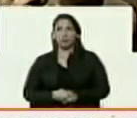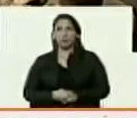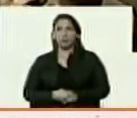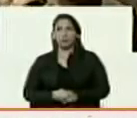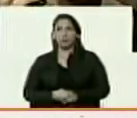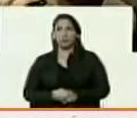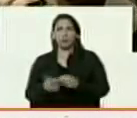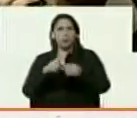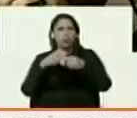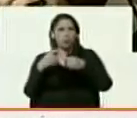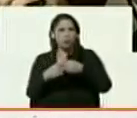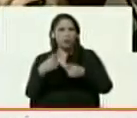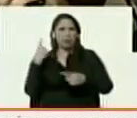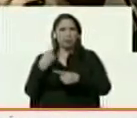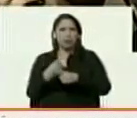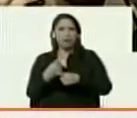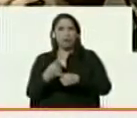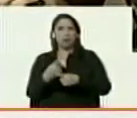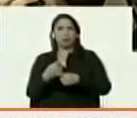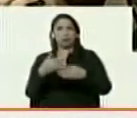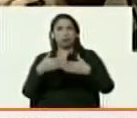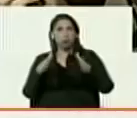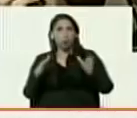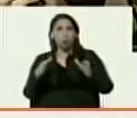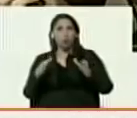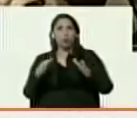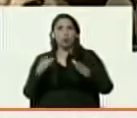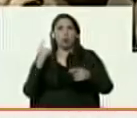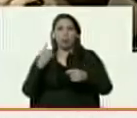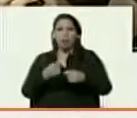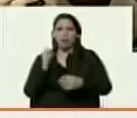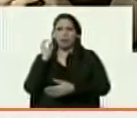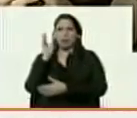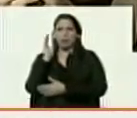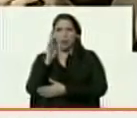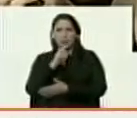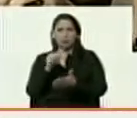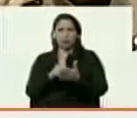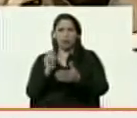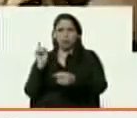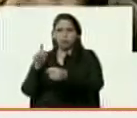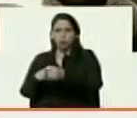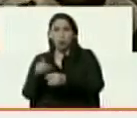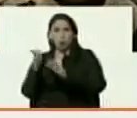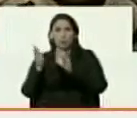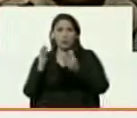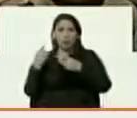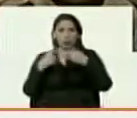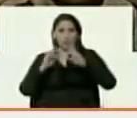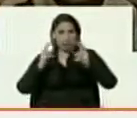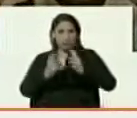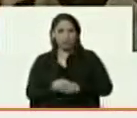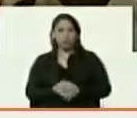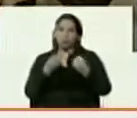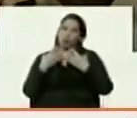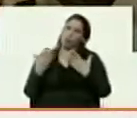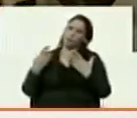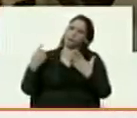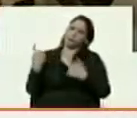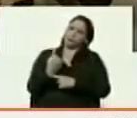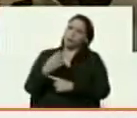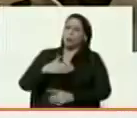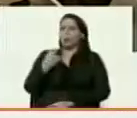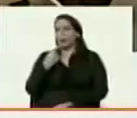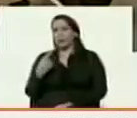caso, tienen cargos públicos al momento de añadirse pues a la Asamblea Nacional. ¿Cómo va a ser? ¿Han conversado ese tipo de cosas? Bueno, lo único que yo les